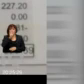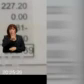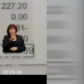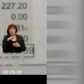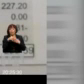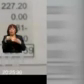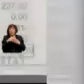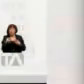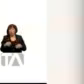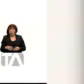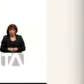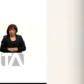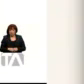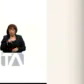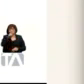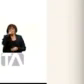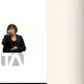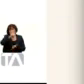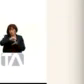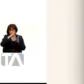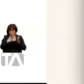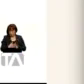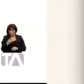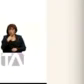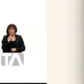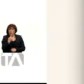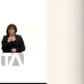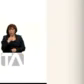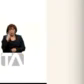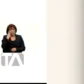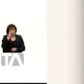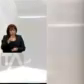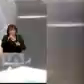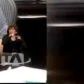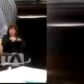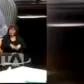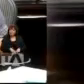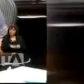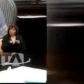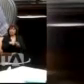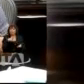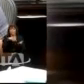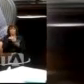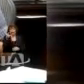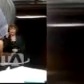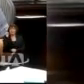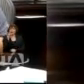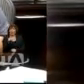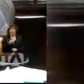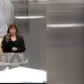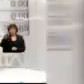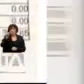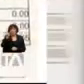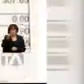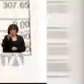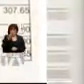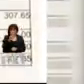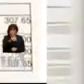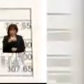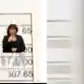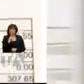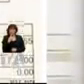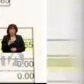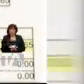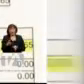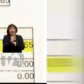$44.92, el triple. Un ciudadano incluso incitaba a todos a revisar sus planillas. Manuel es uno de los afectados. En su caso, el rubro pasó